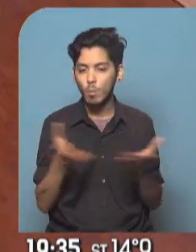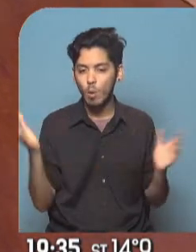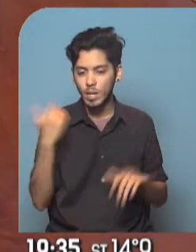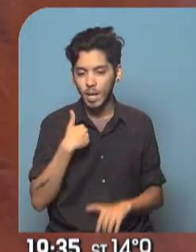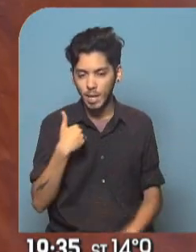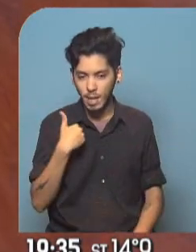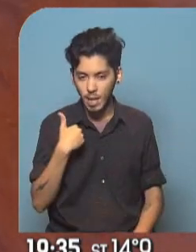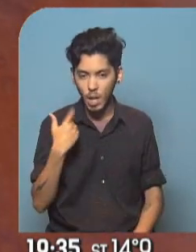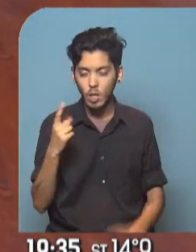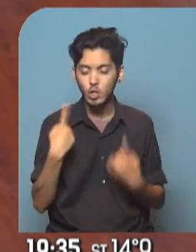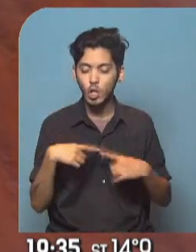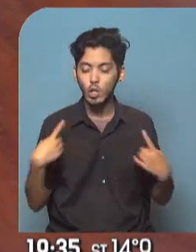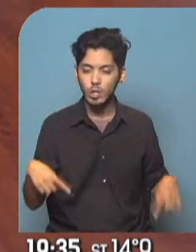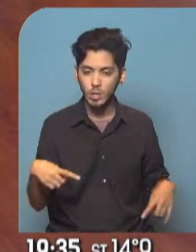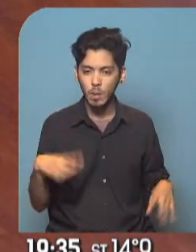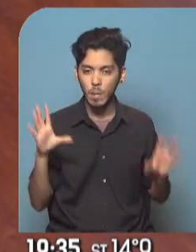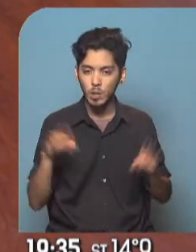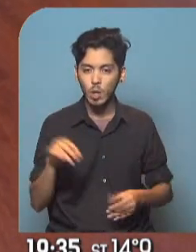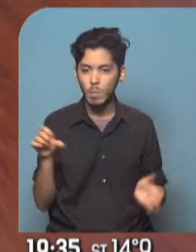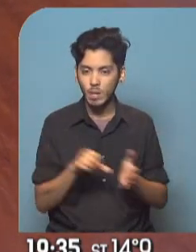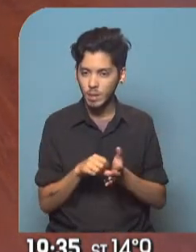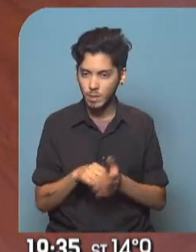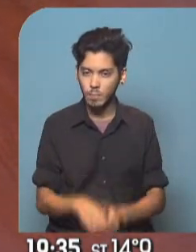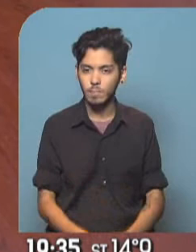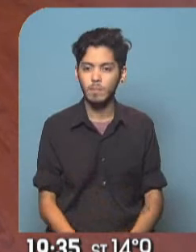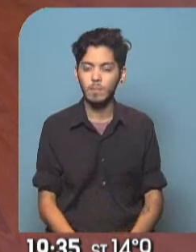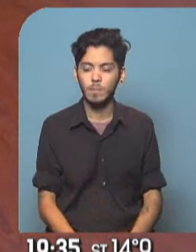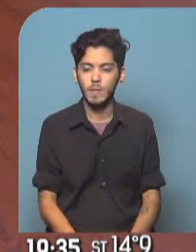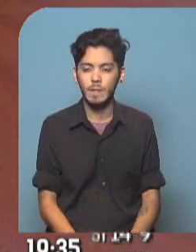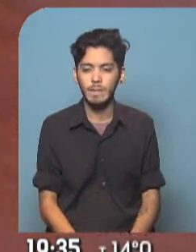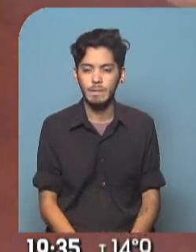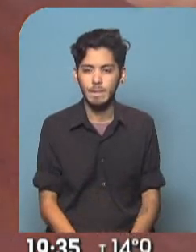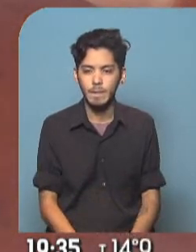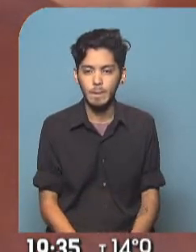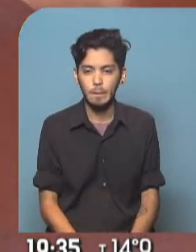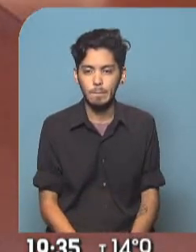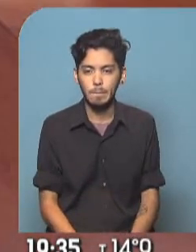Pública Argentina Noticias para todo el país. Ya volvemos.